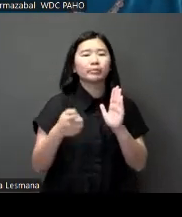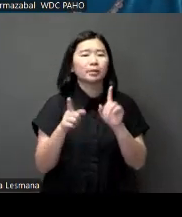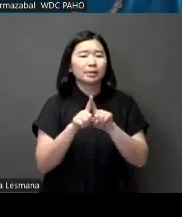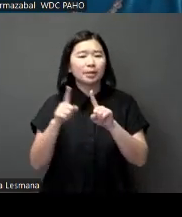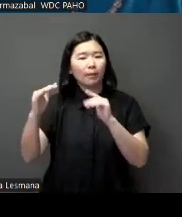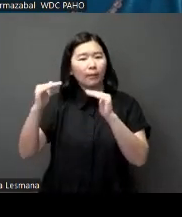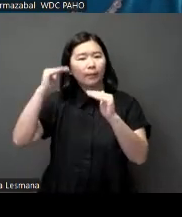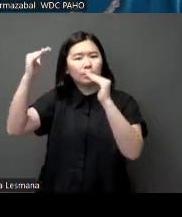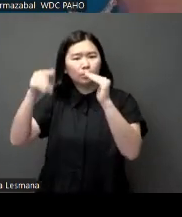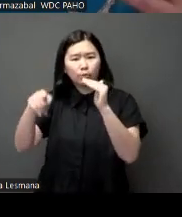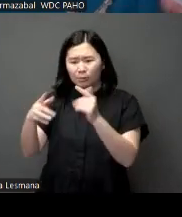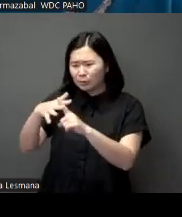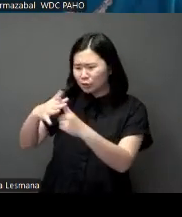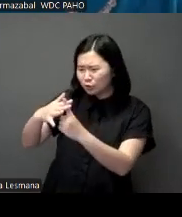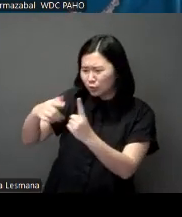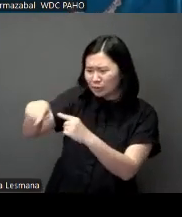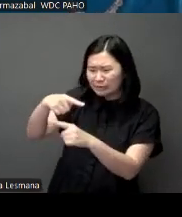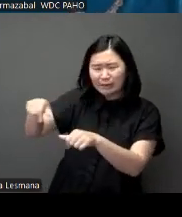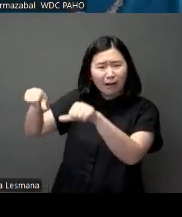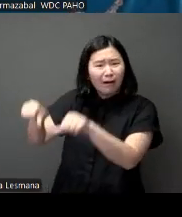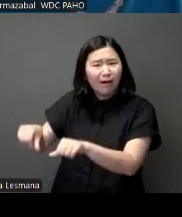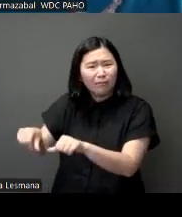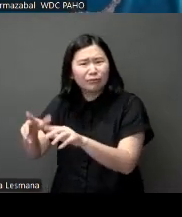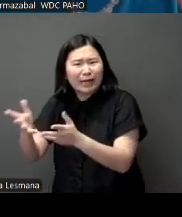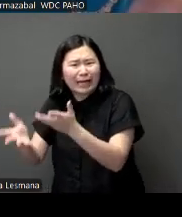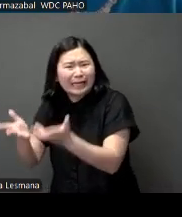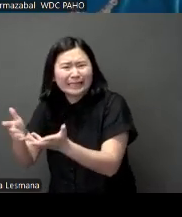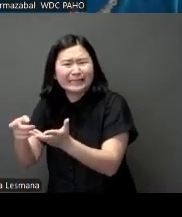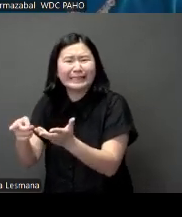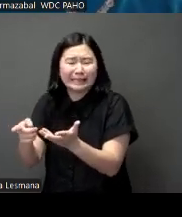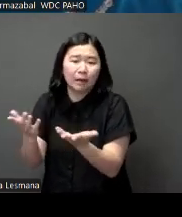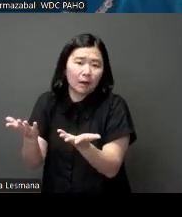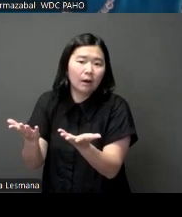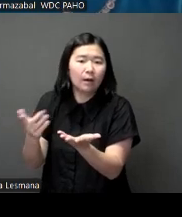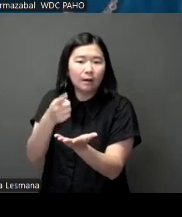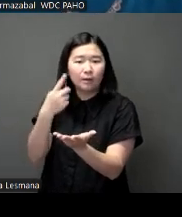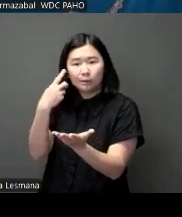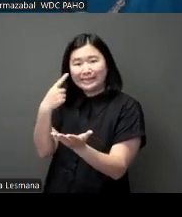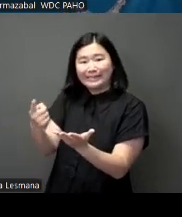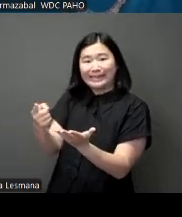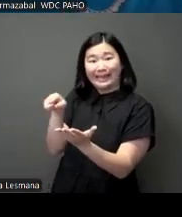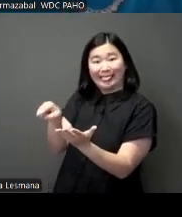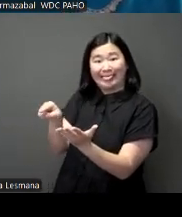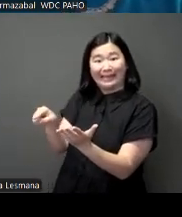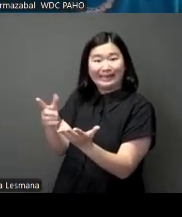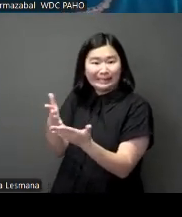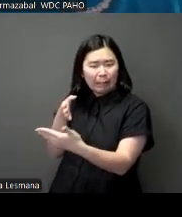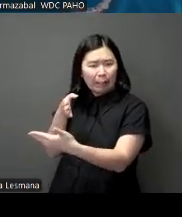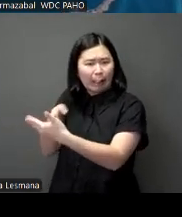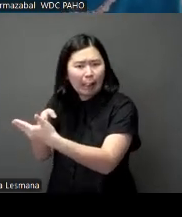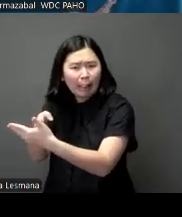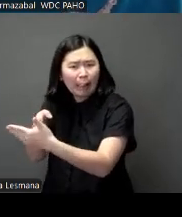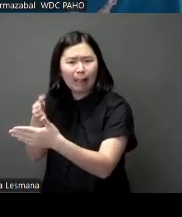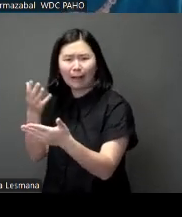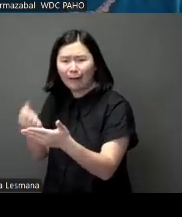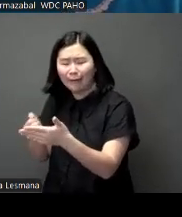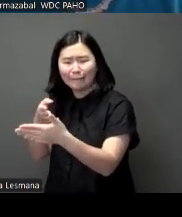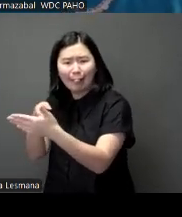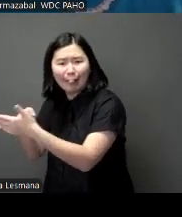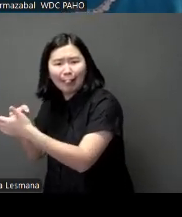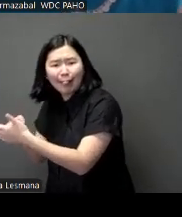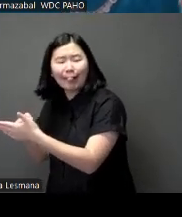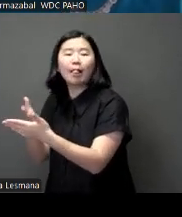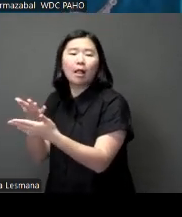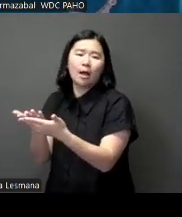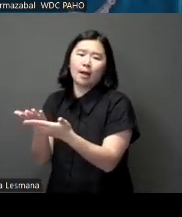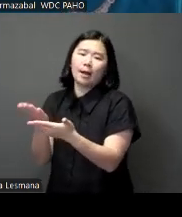se señalan. O tenemos el ejemplo salud mental. Esto nos ayuda como una primera aproximación, que es una herramienta más sencilla que nos